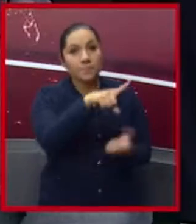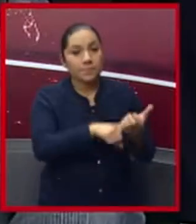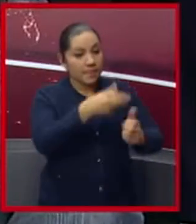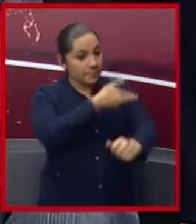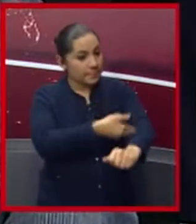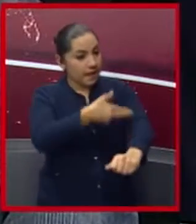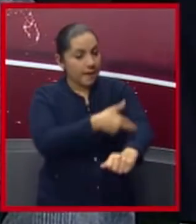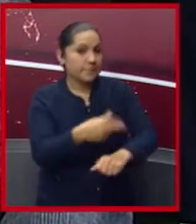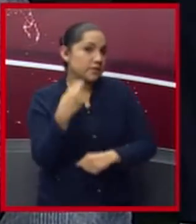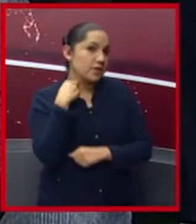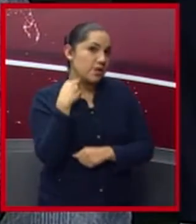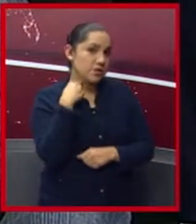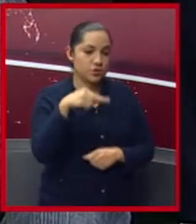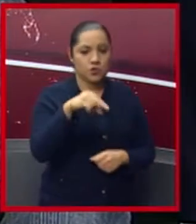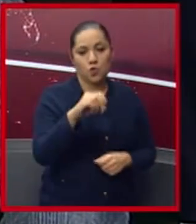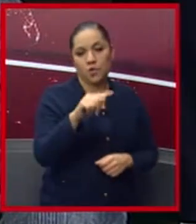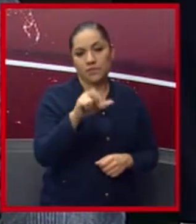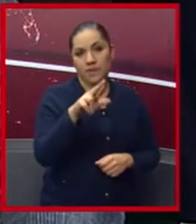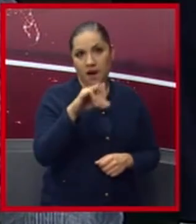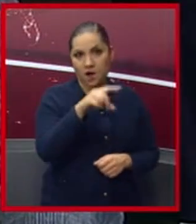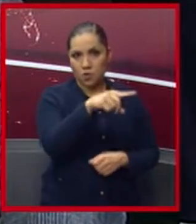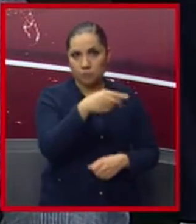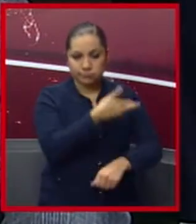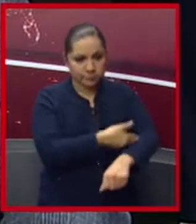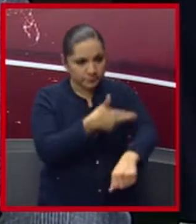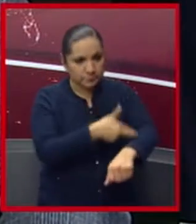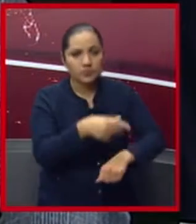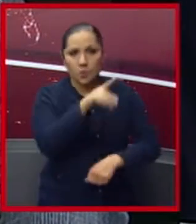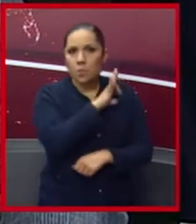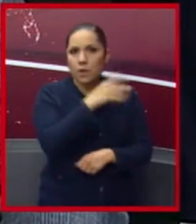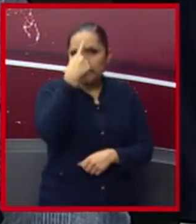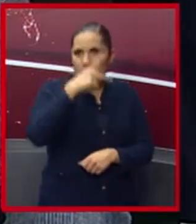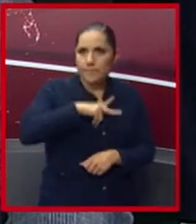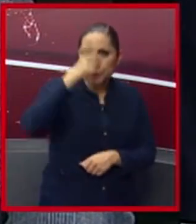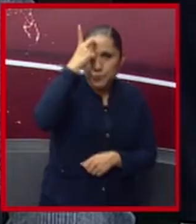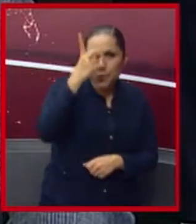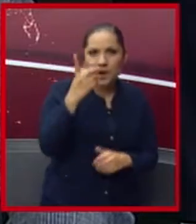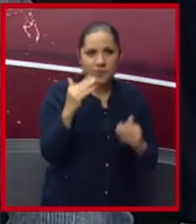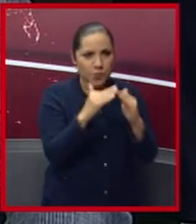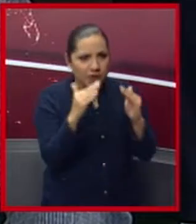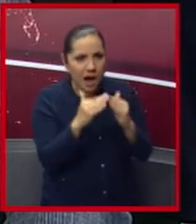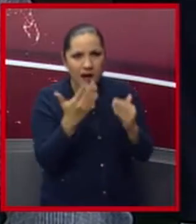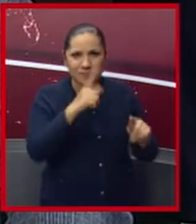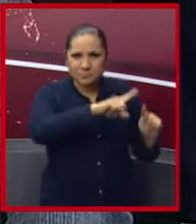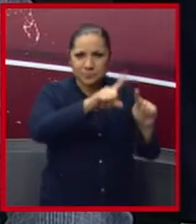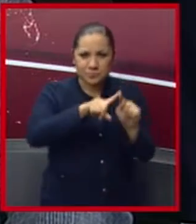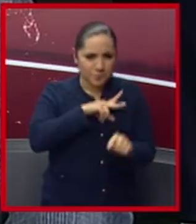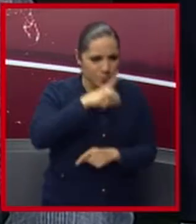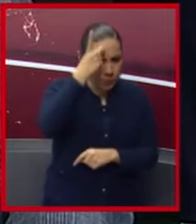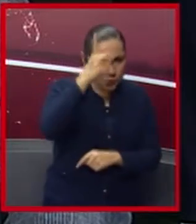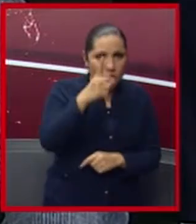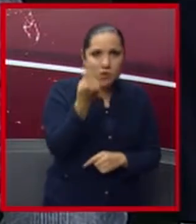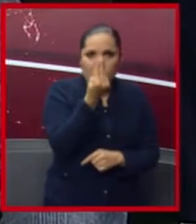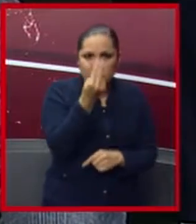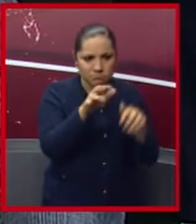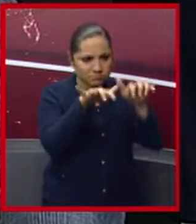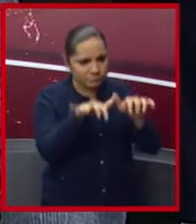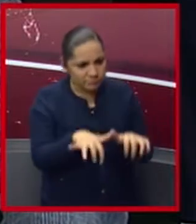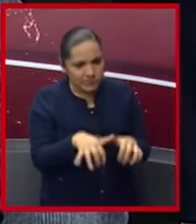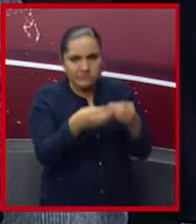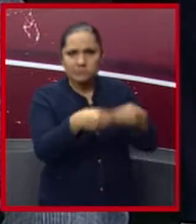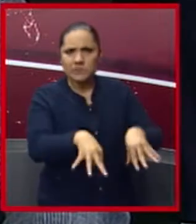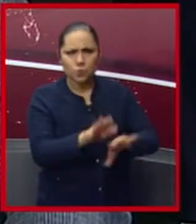poner en orden la situación patrimonial, pues también ahí lo pueden hacer con la